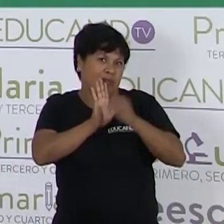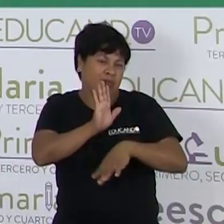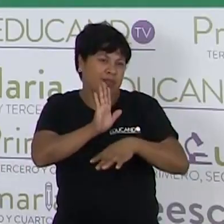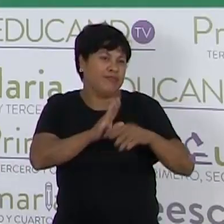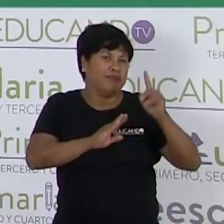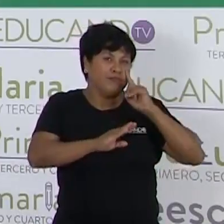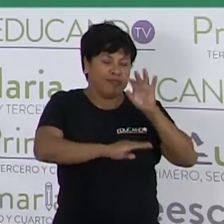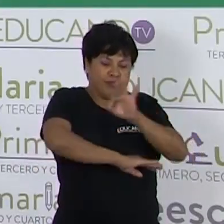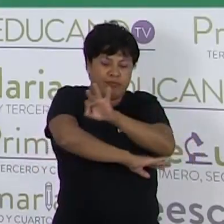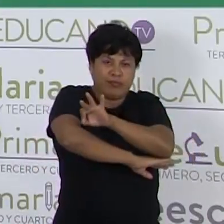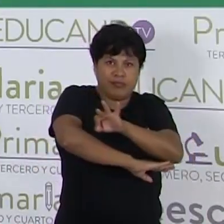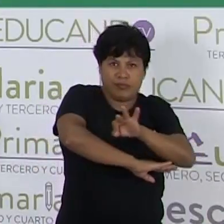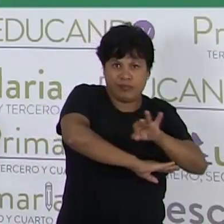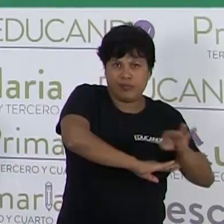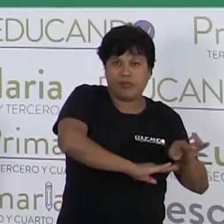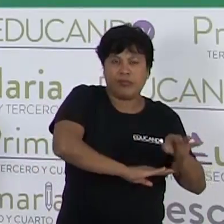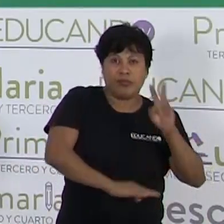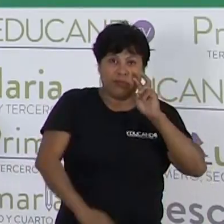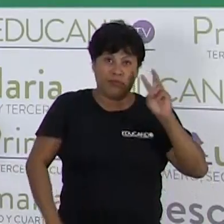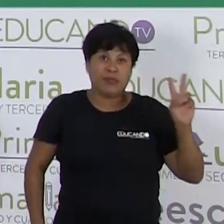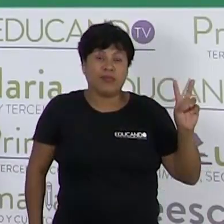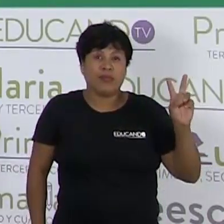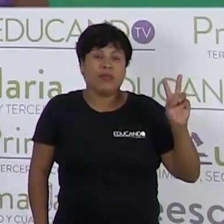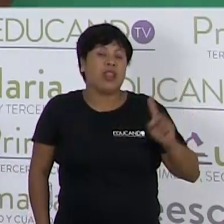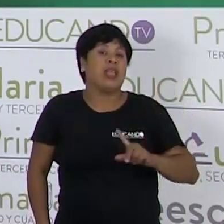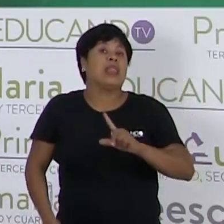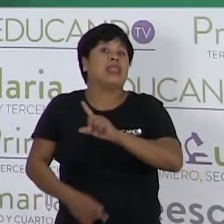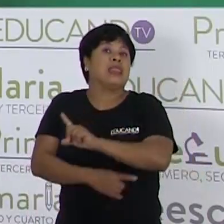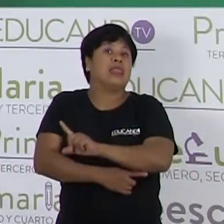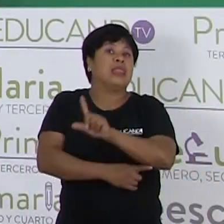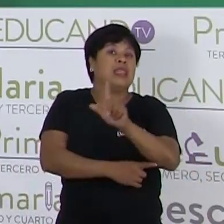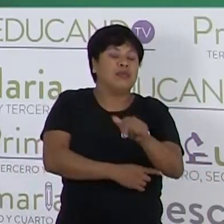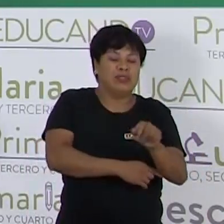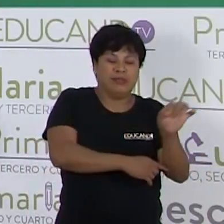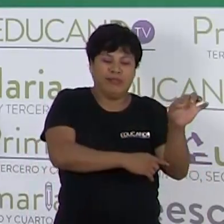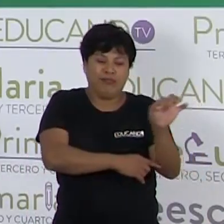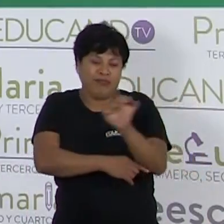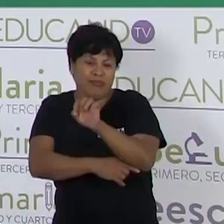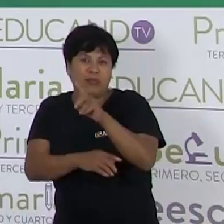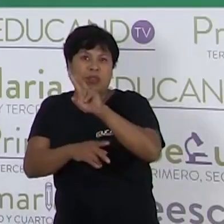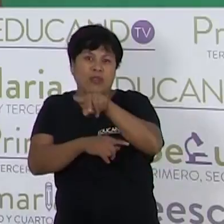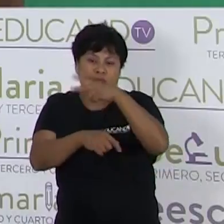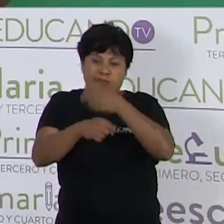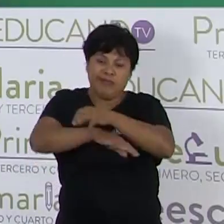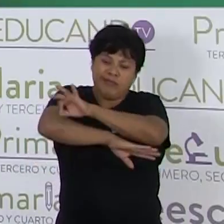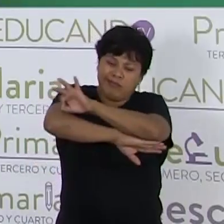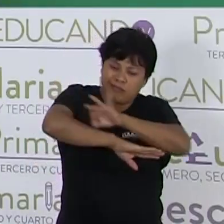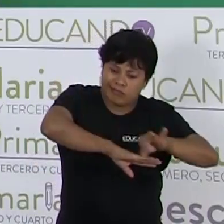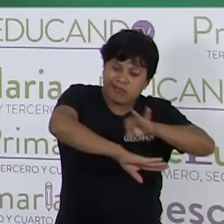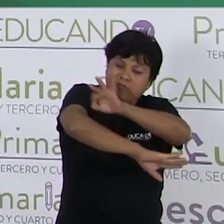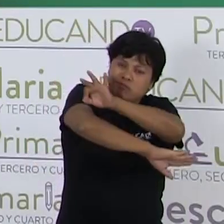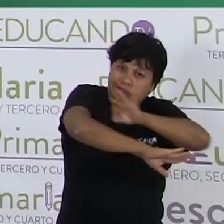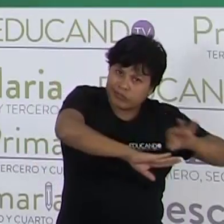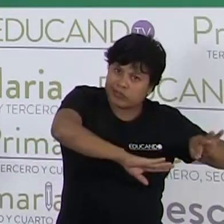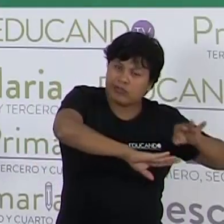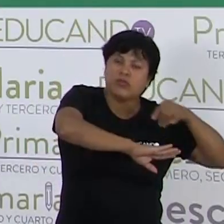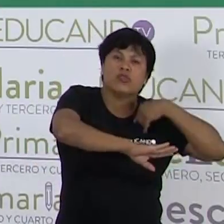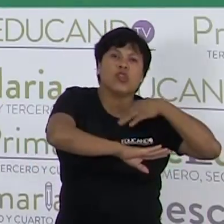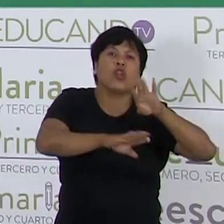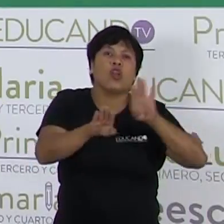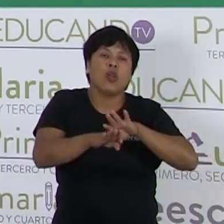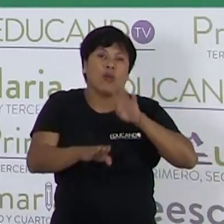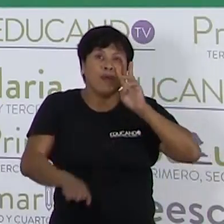trazar hacia acá y luego hacia acá. Y estaría yo